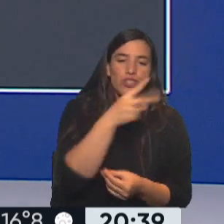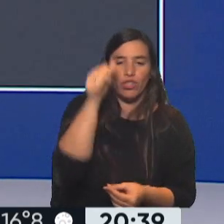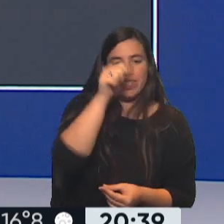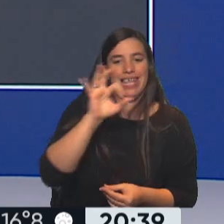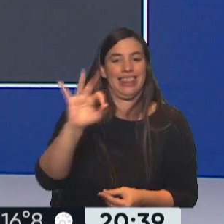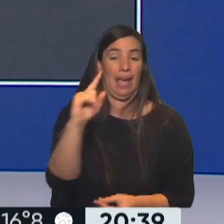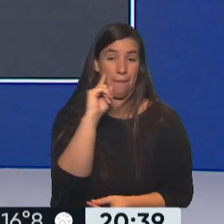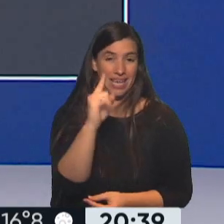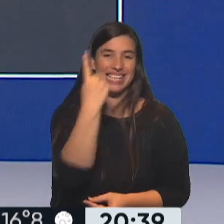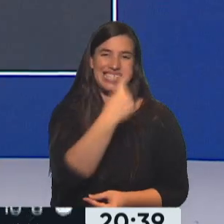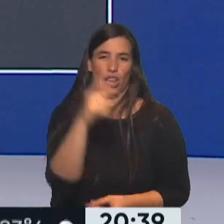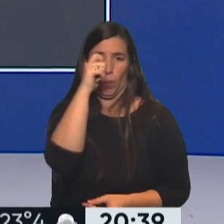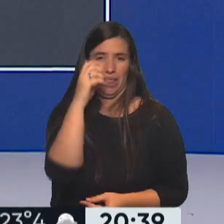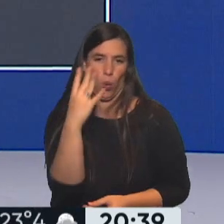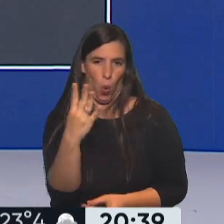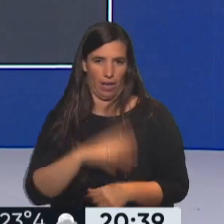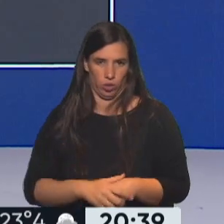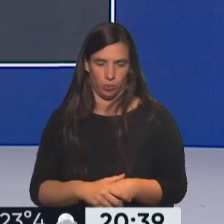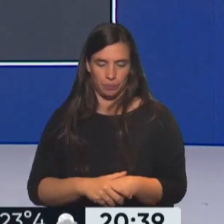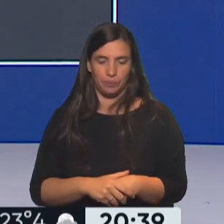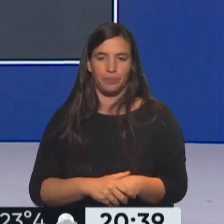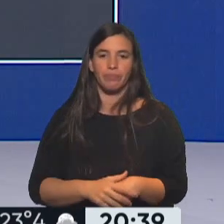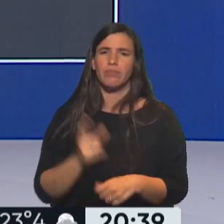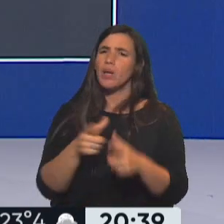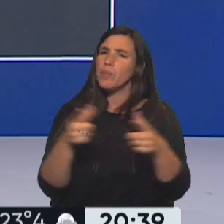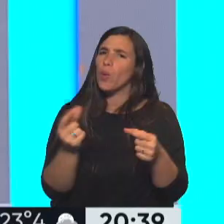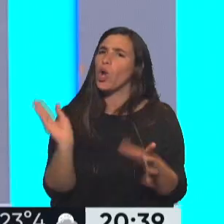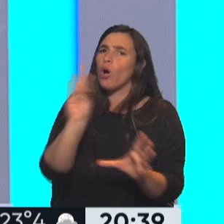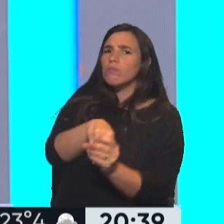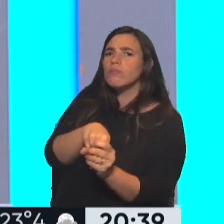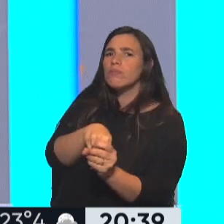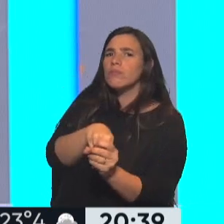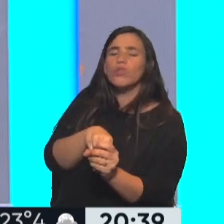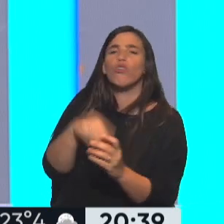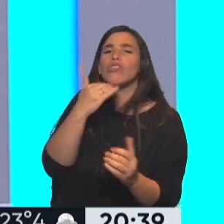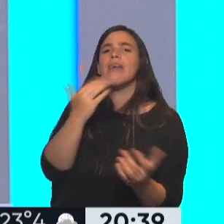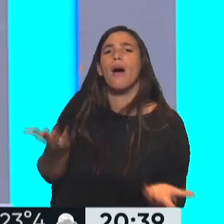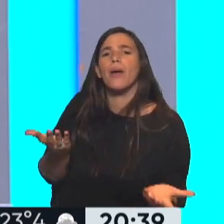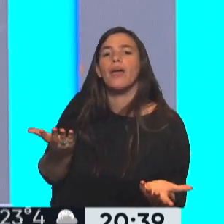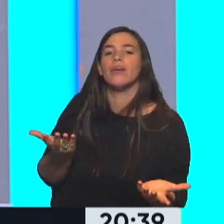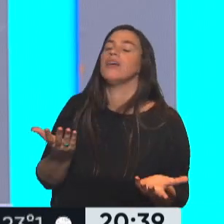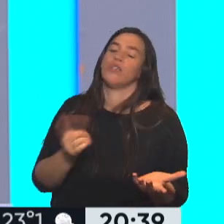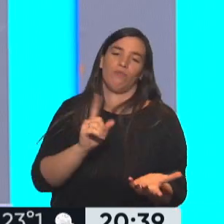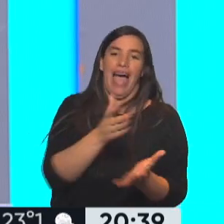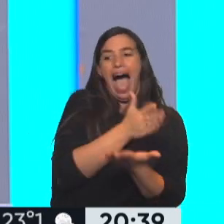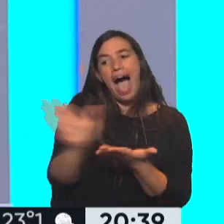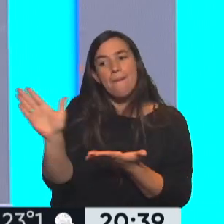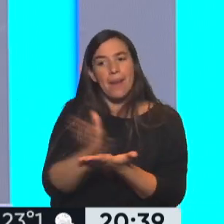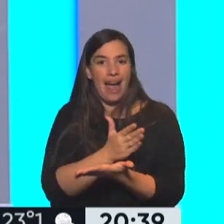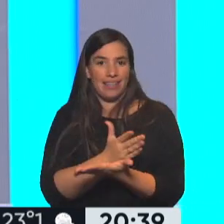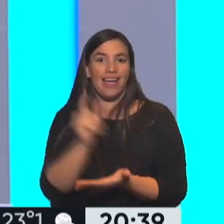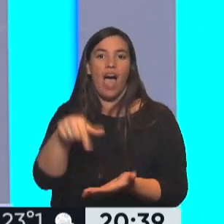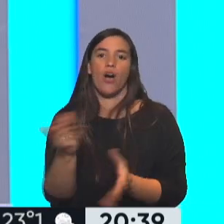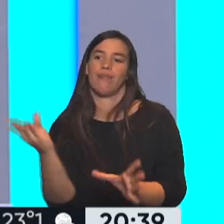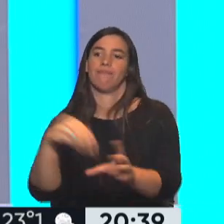260.124,17 pesos. ¿Pero el bono se va a sumar en la nueva fórmula o todavía no se sabe? Es aparte y se suma para el mes de mayo. La